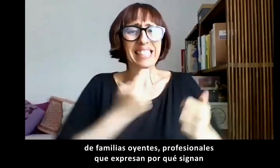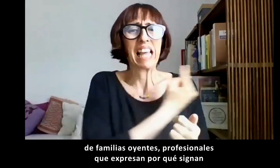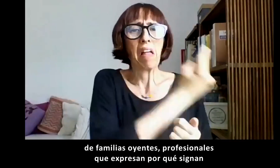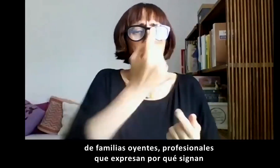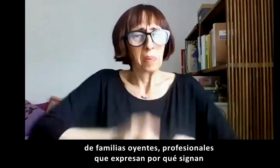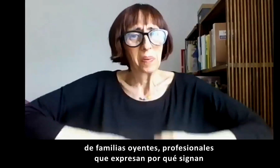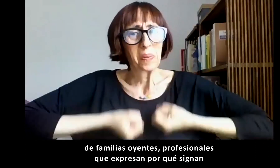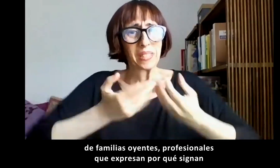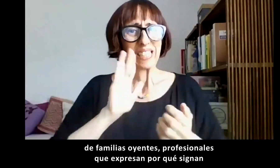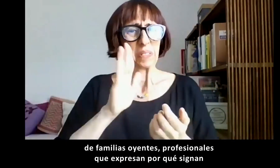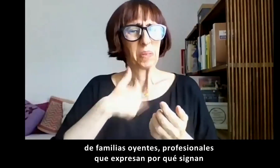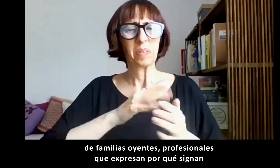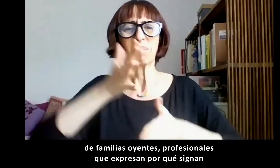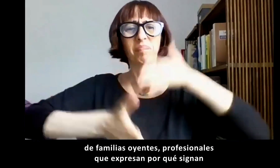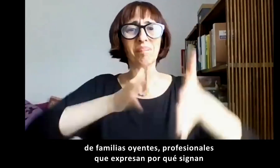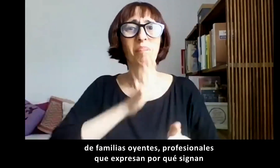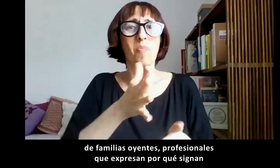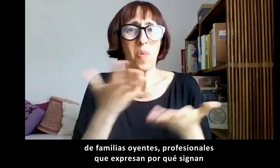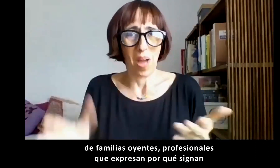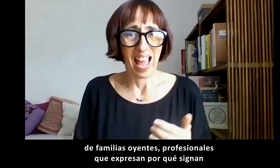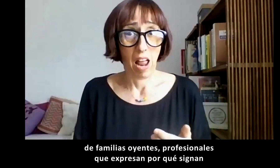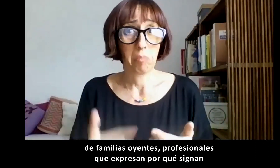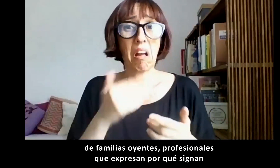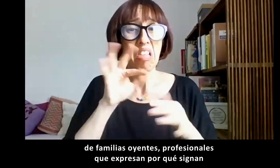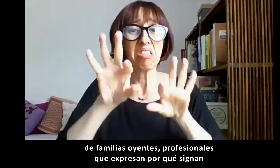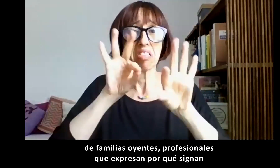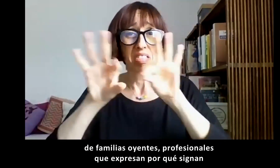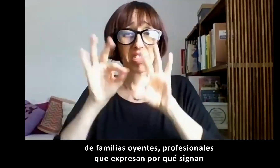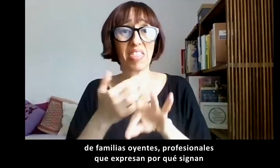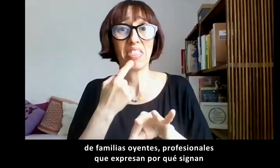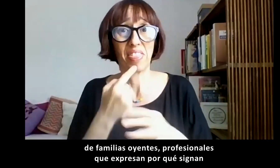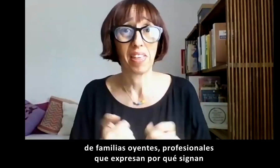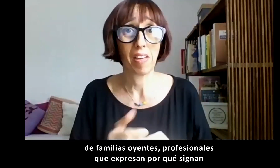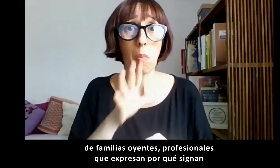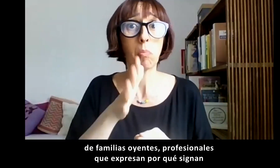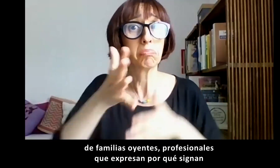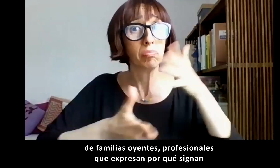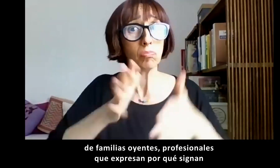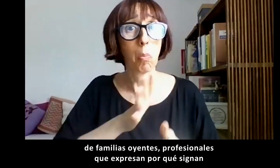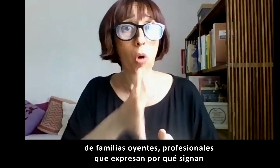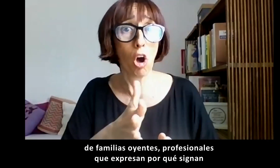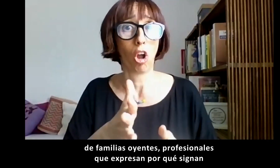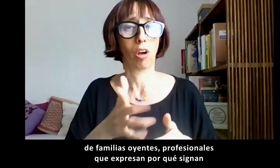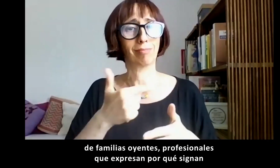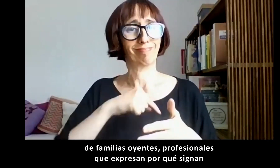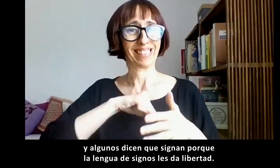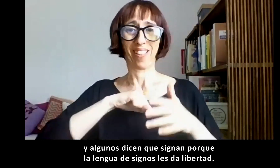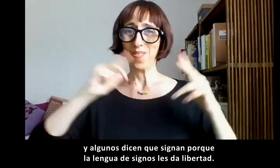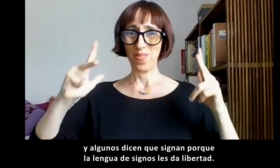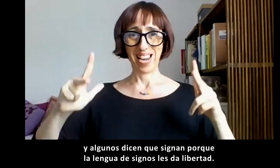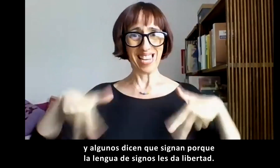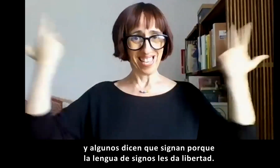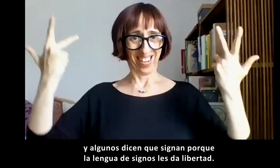de profesionales que están expresando por qué signan. Y